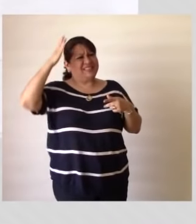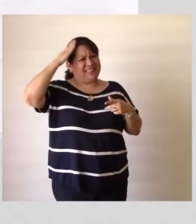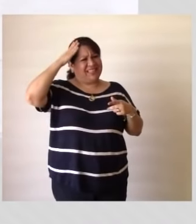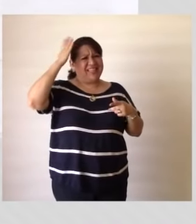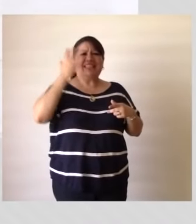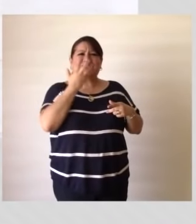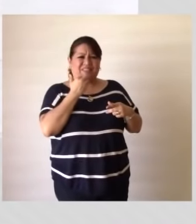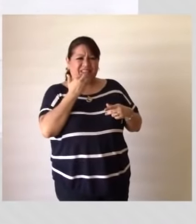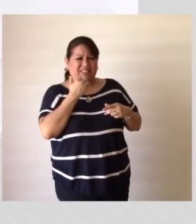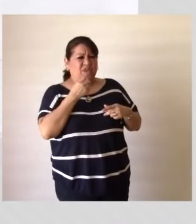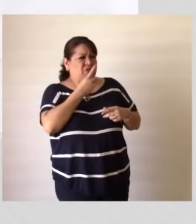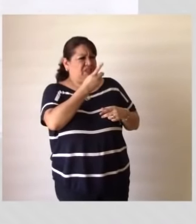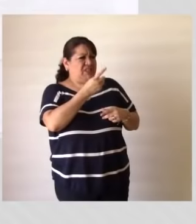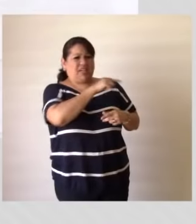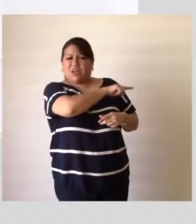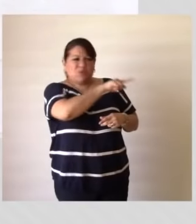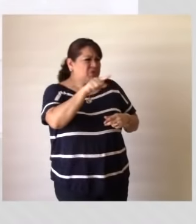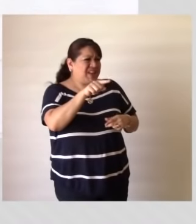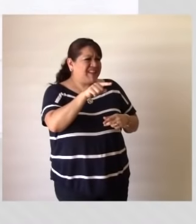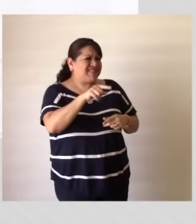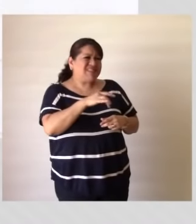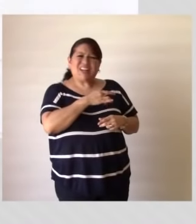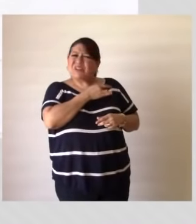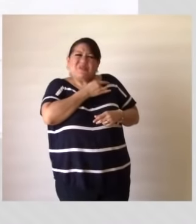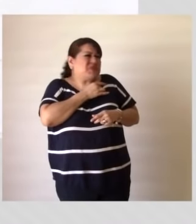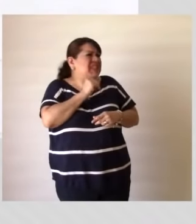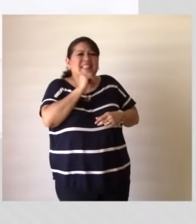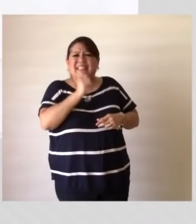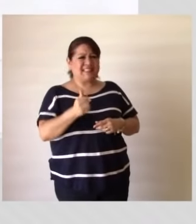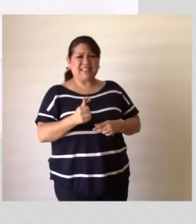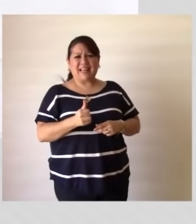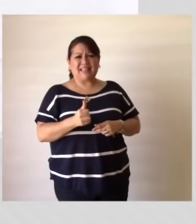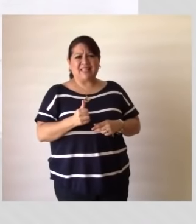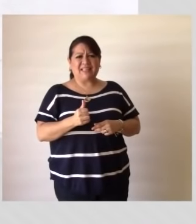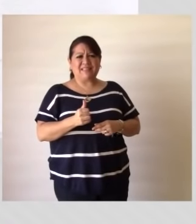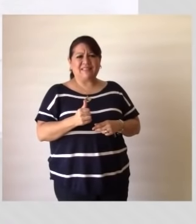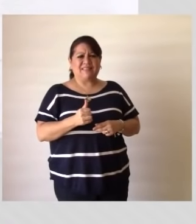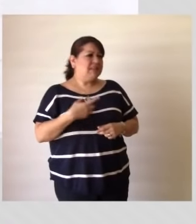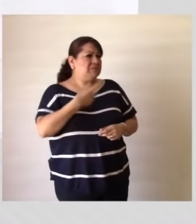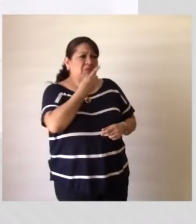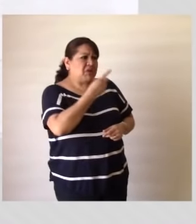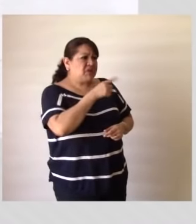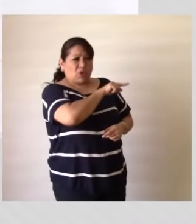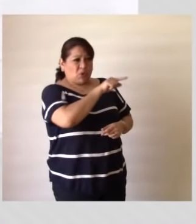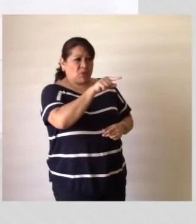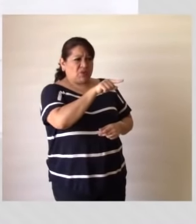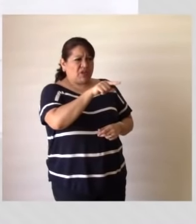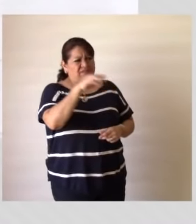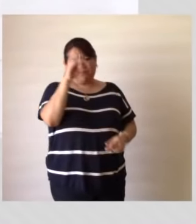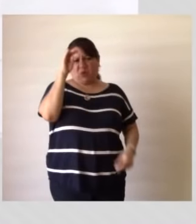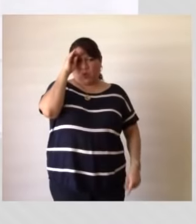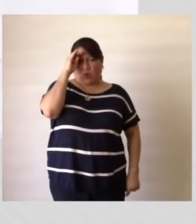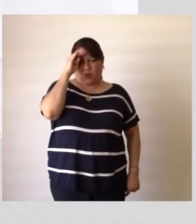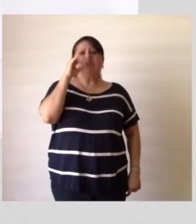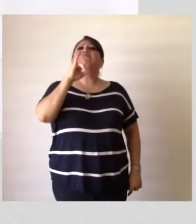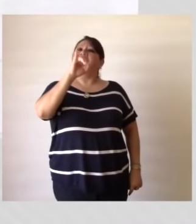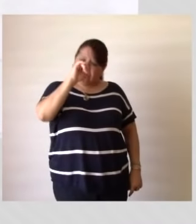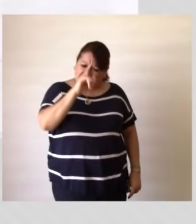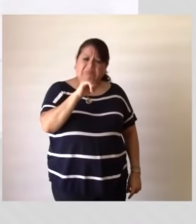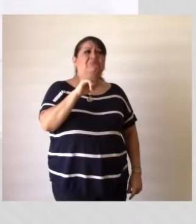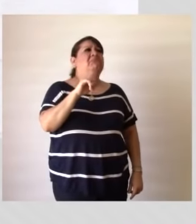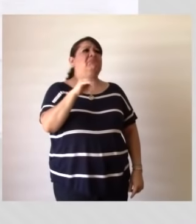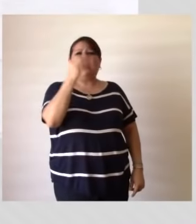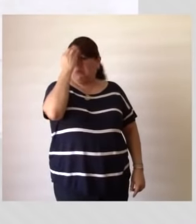jesucristo nunca dijo que los fariseos no tenían conocimiento por supuesto que tenían conocimiento pero su falta